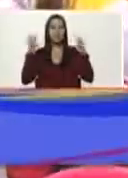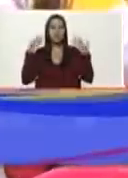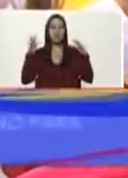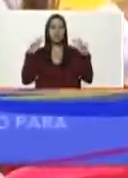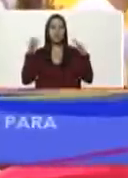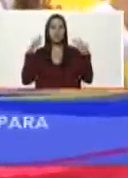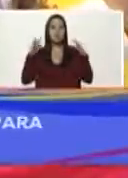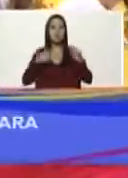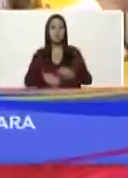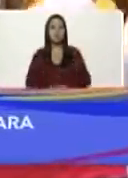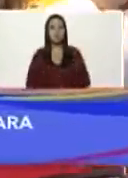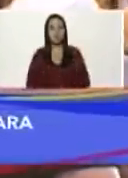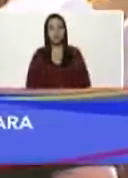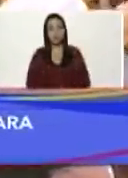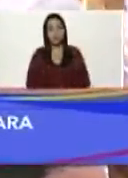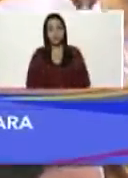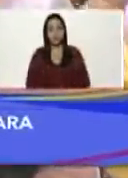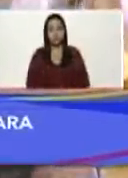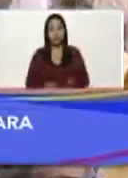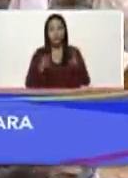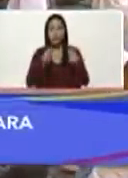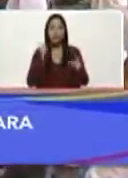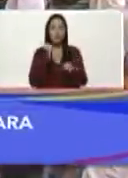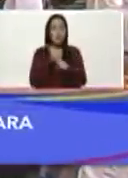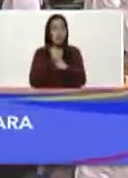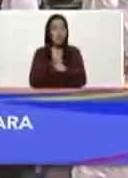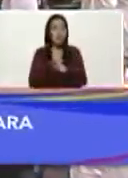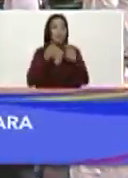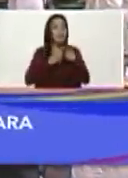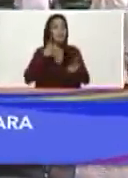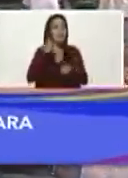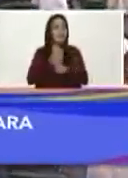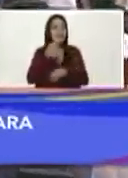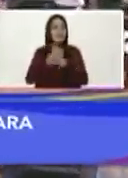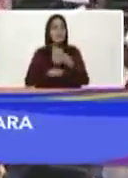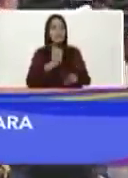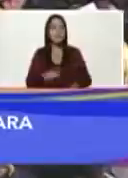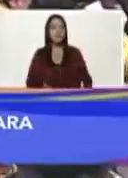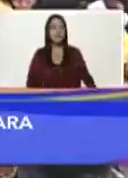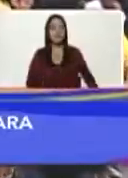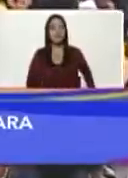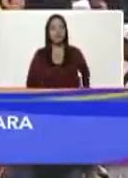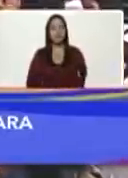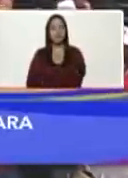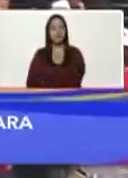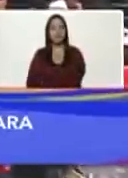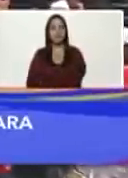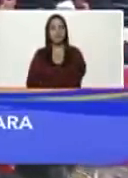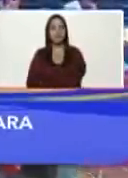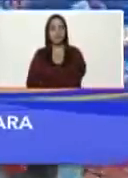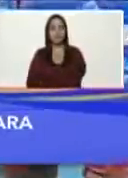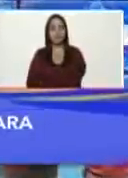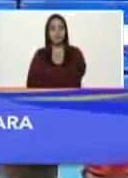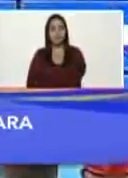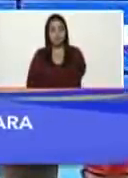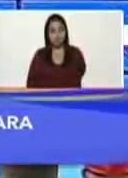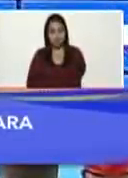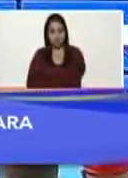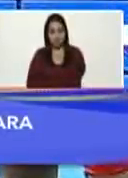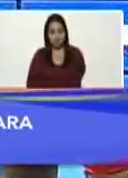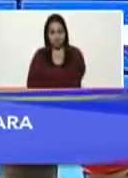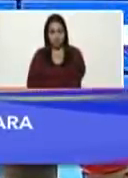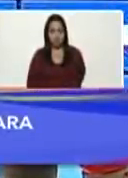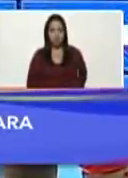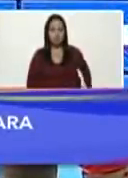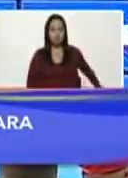Es mucho trabajo, pero hay que hacerlo. Porque nosotros tenemos que avanzar, muchachos,